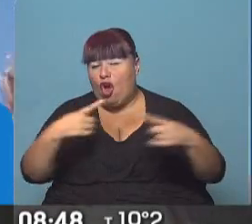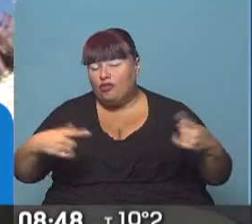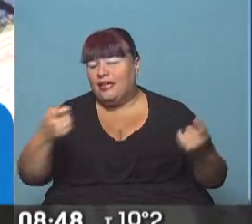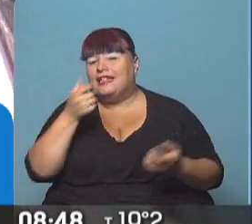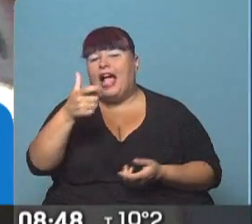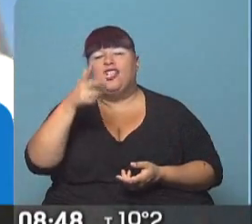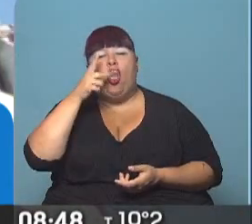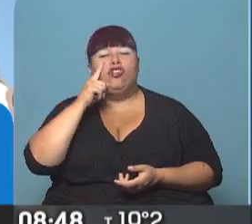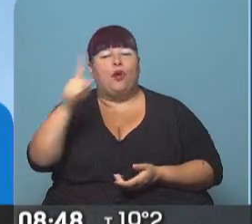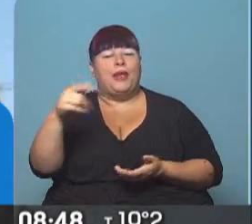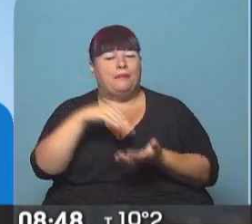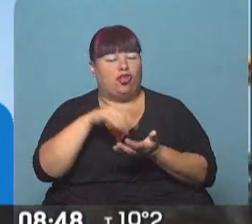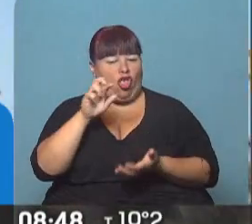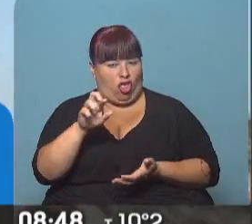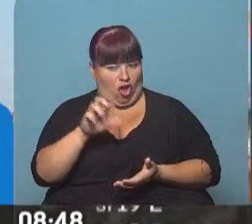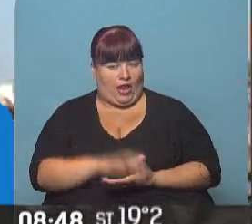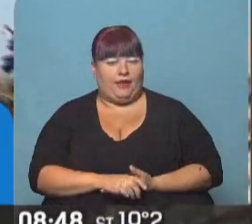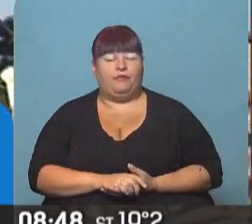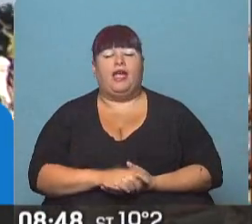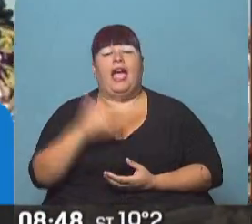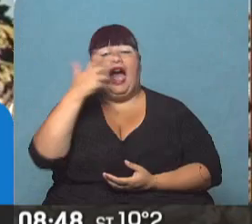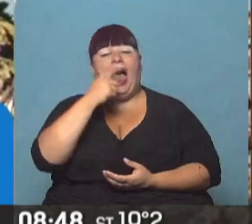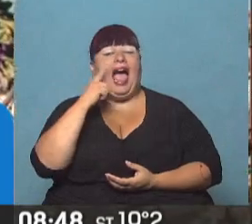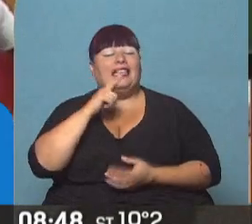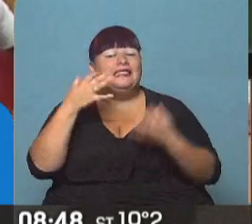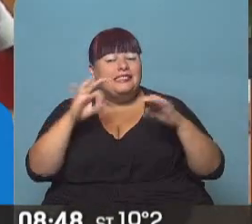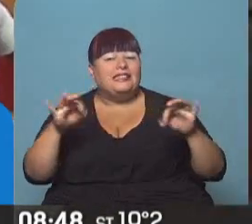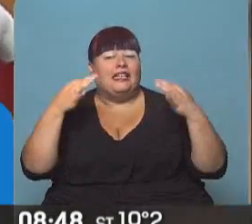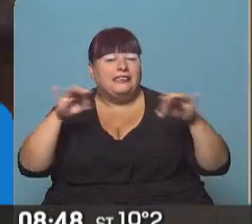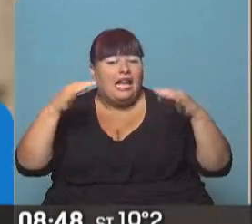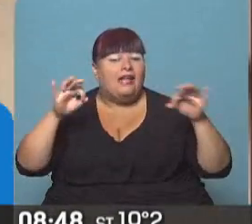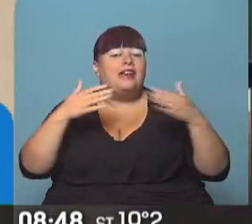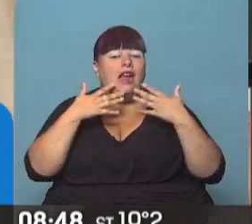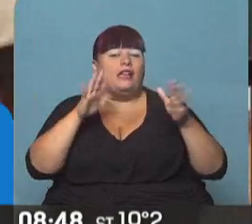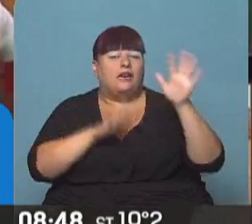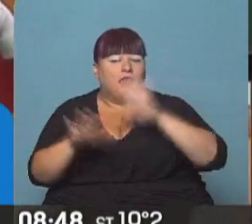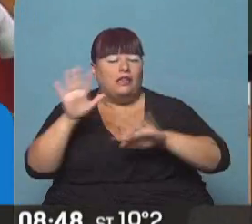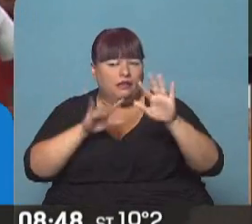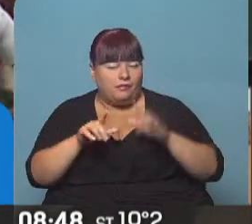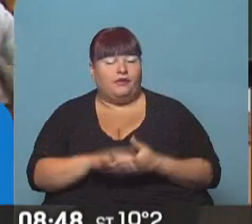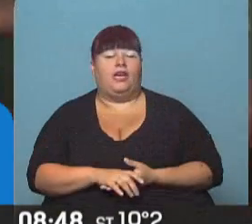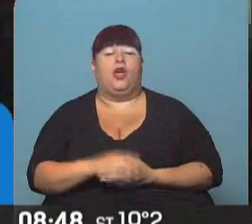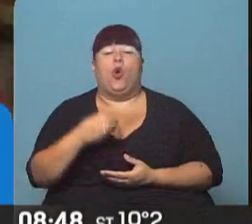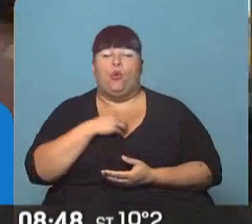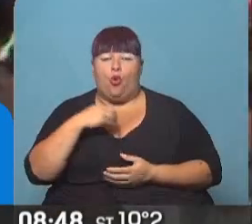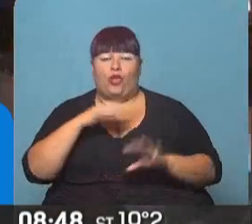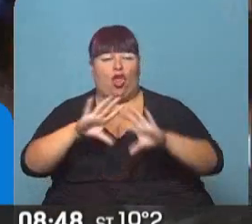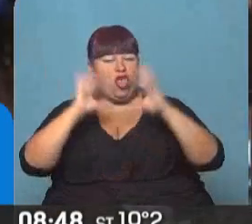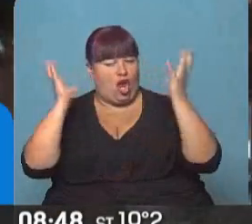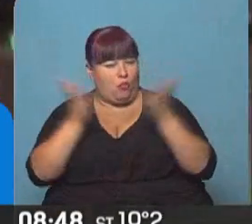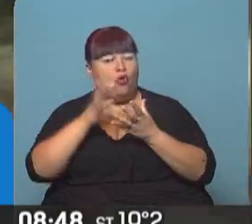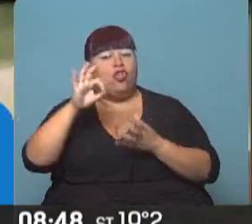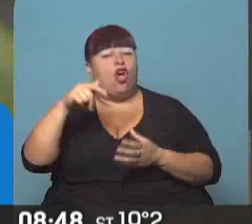por casi 8.000 millones de dólares. Haití sobrevive permanentemente en reconstrucción. Voluntarios internacionales